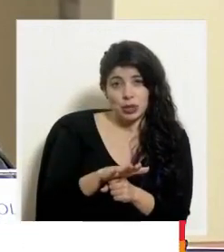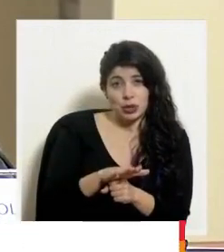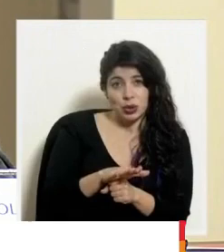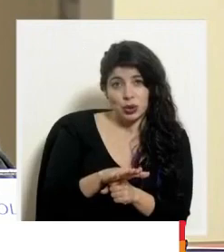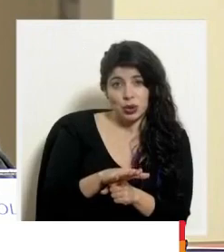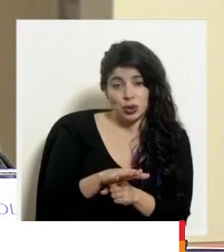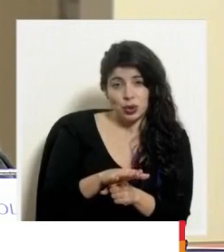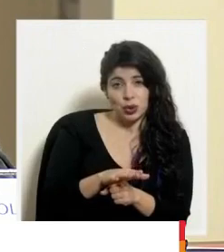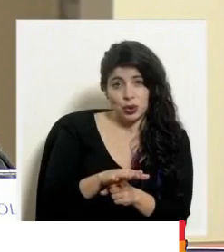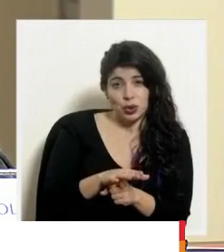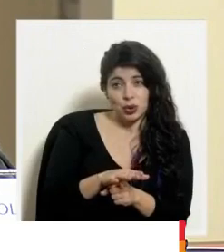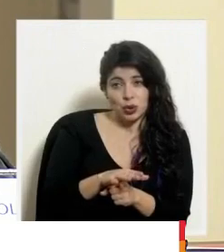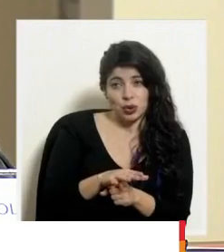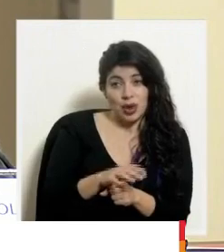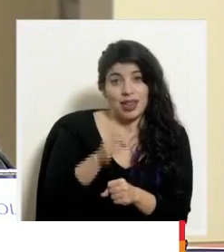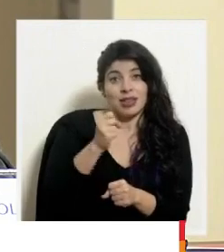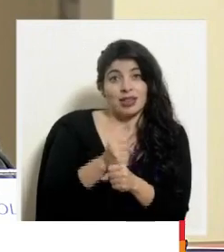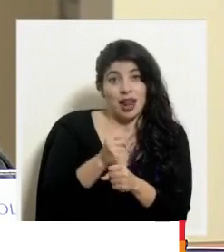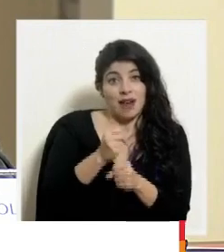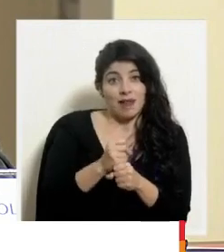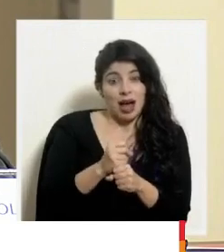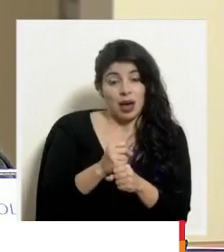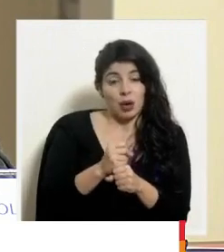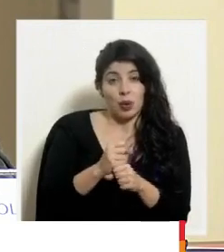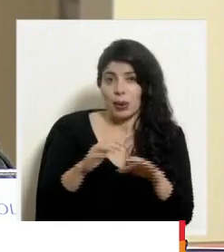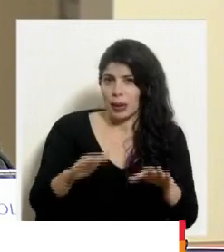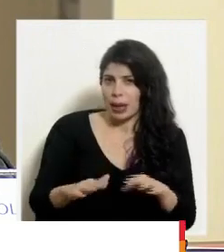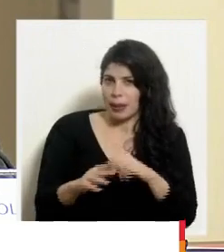con el trabajo de un país